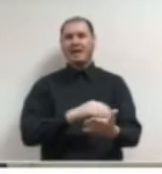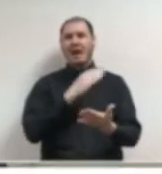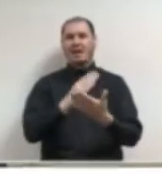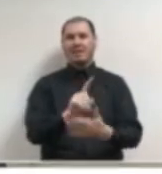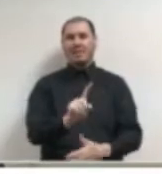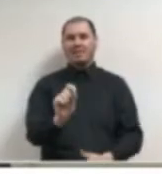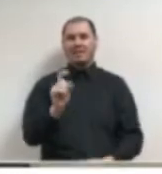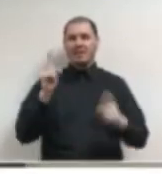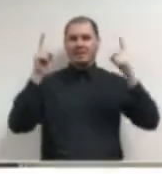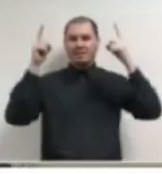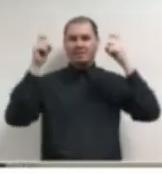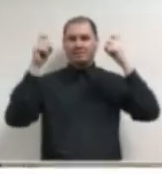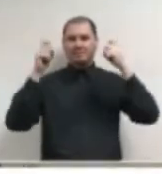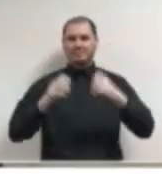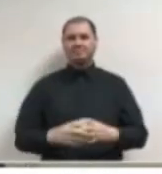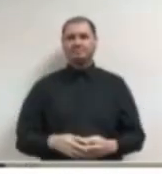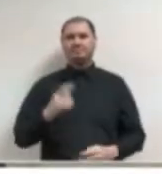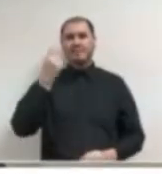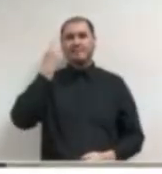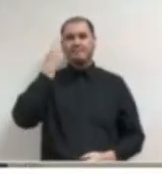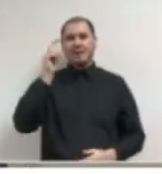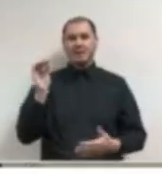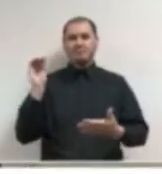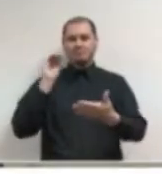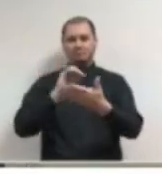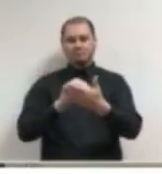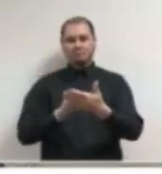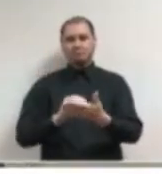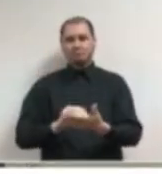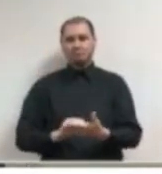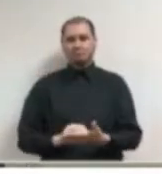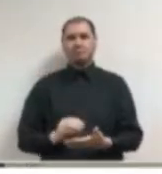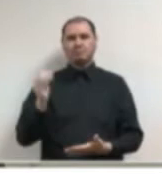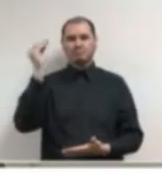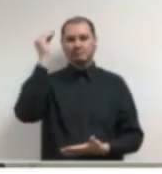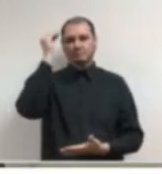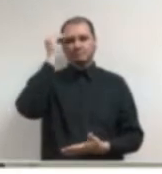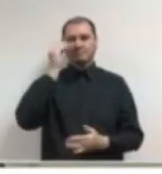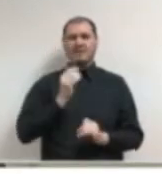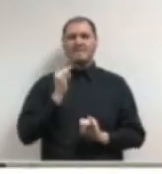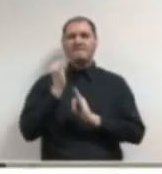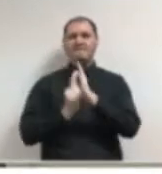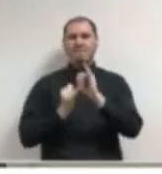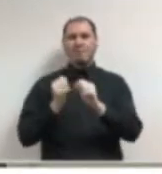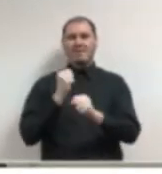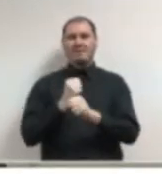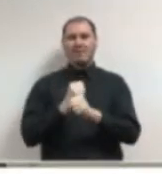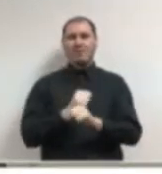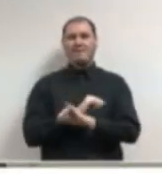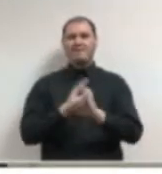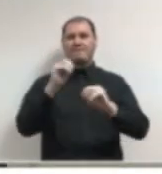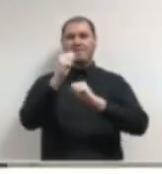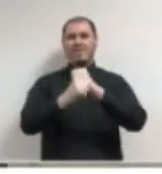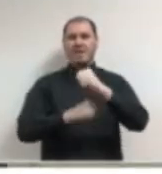diciembre. Esto es a los efectos de incorporar los datos, primero en el informe de gestión de fin de año, y para hacer